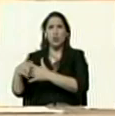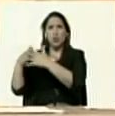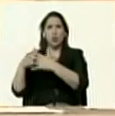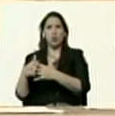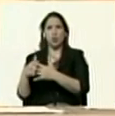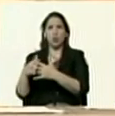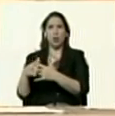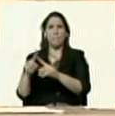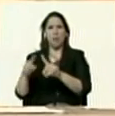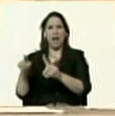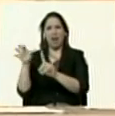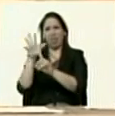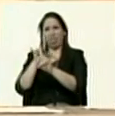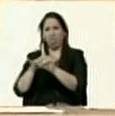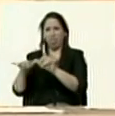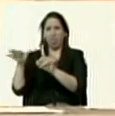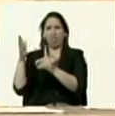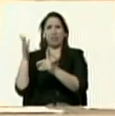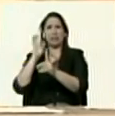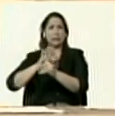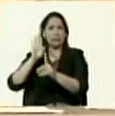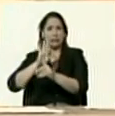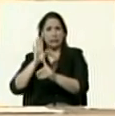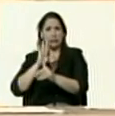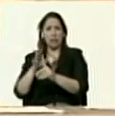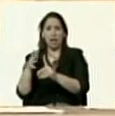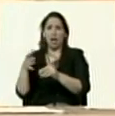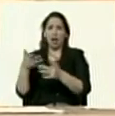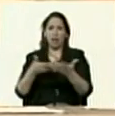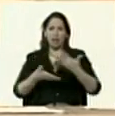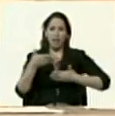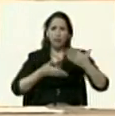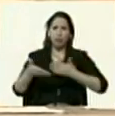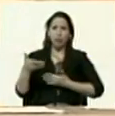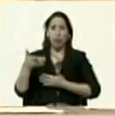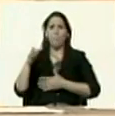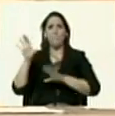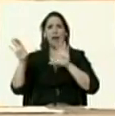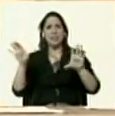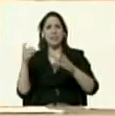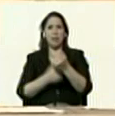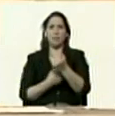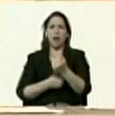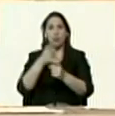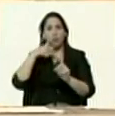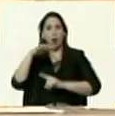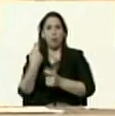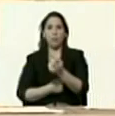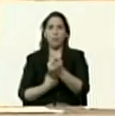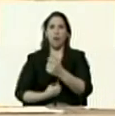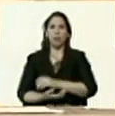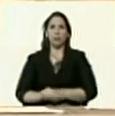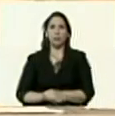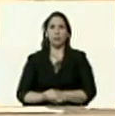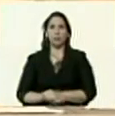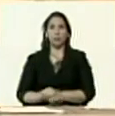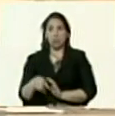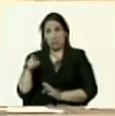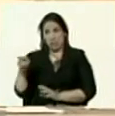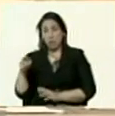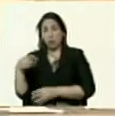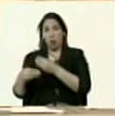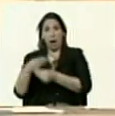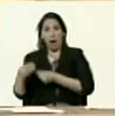a enturbiar y dañar una relación entre países hermanos, entre pueblos hermanos. Así que si ellos hacen en